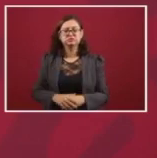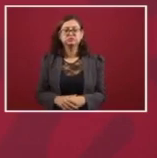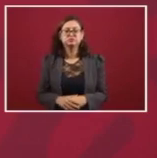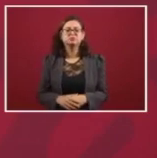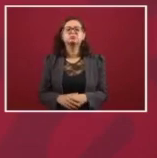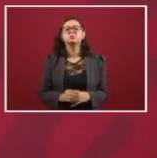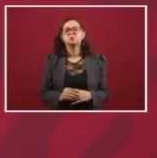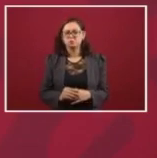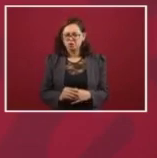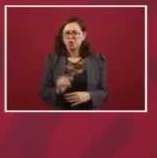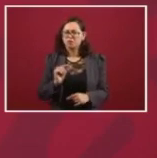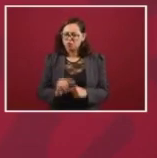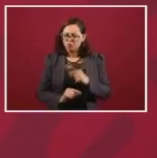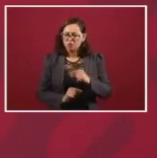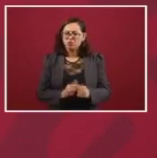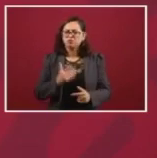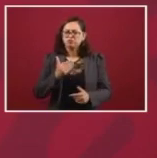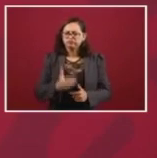va avanzando,